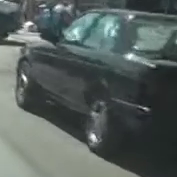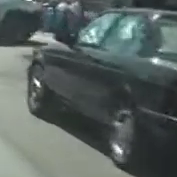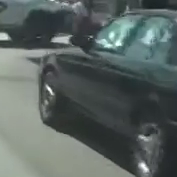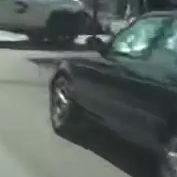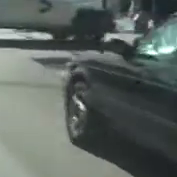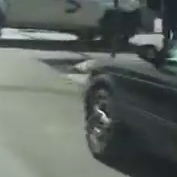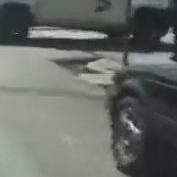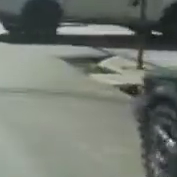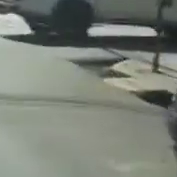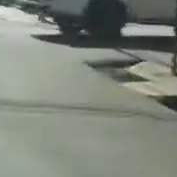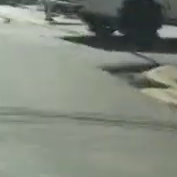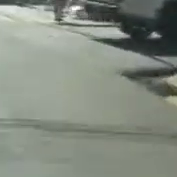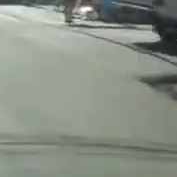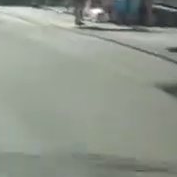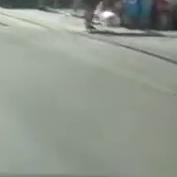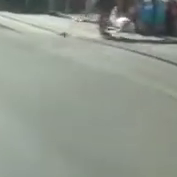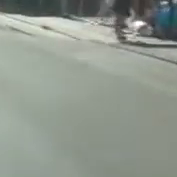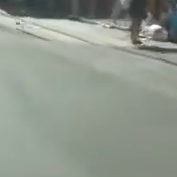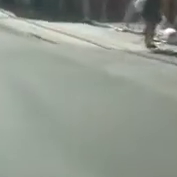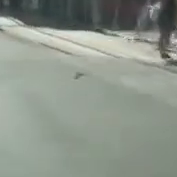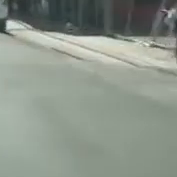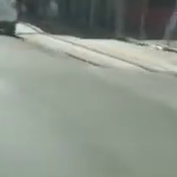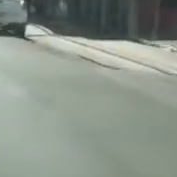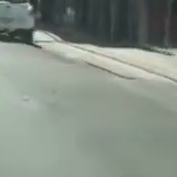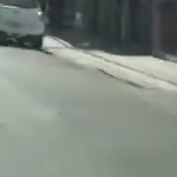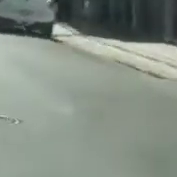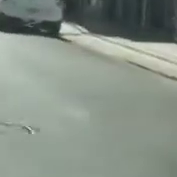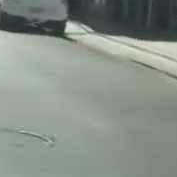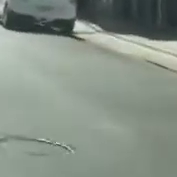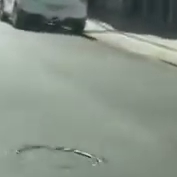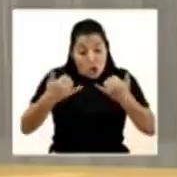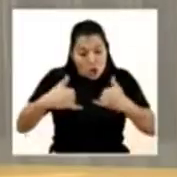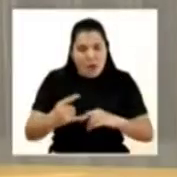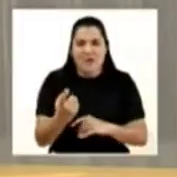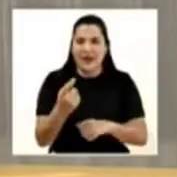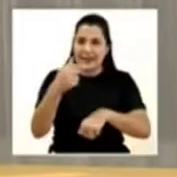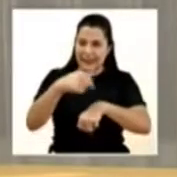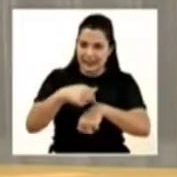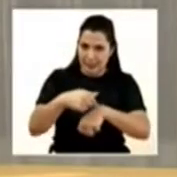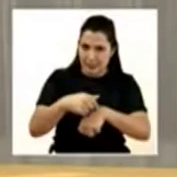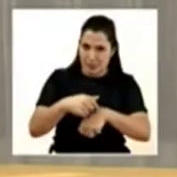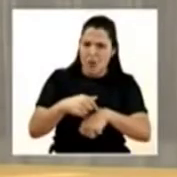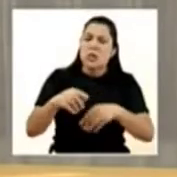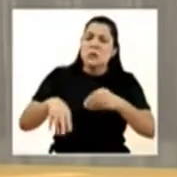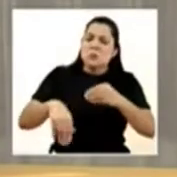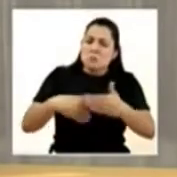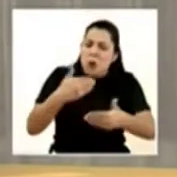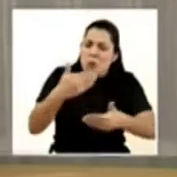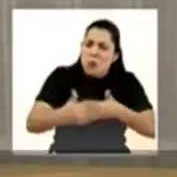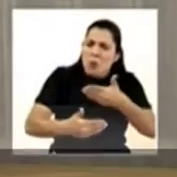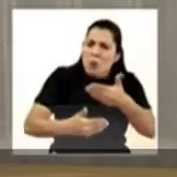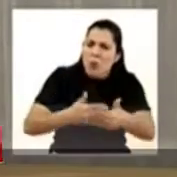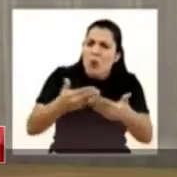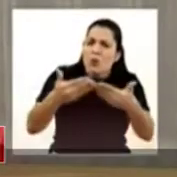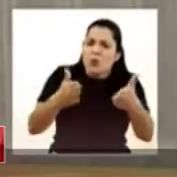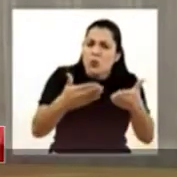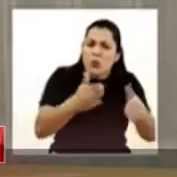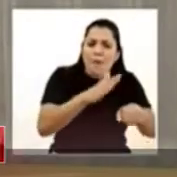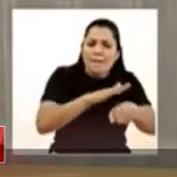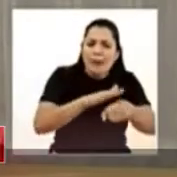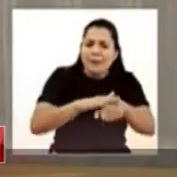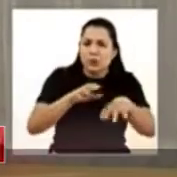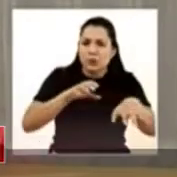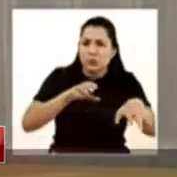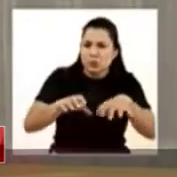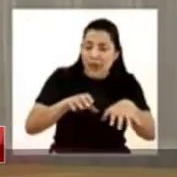llamado a respetar todas las medidas. Y vamos a ir retomando actividades, pero insisto, este retomar actividades tiene que ser con el